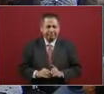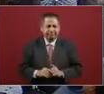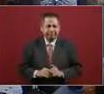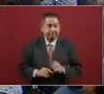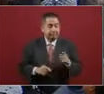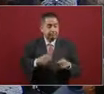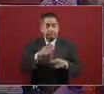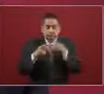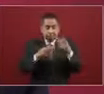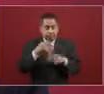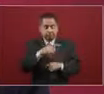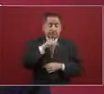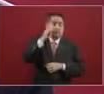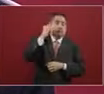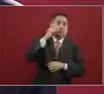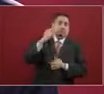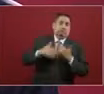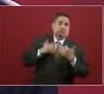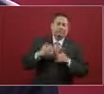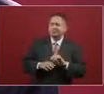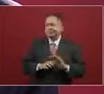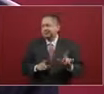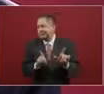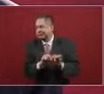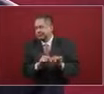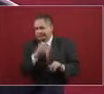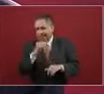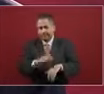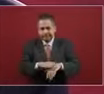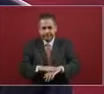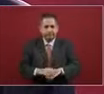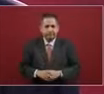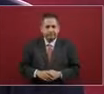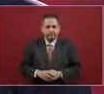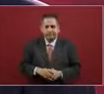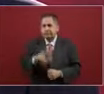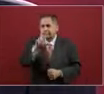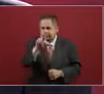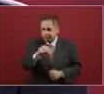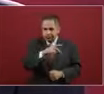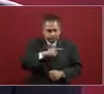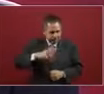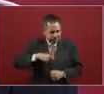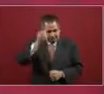se ofenden. Pero nada más es no olvidar.